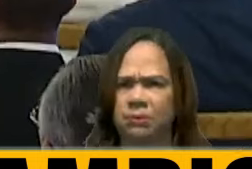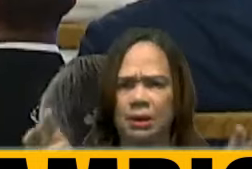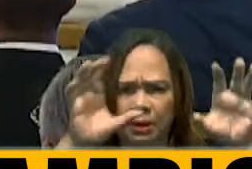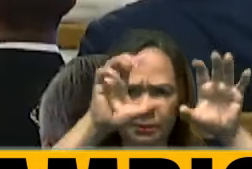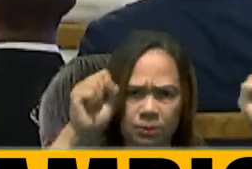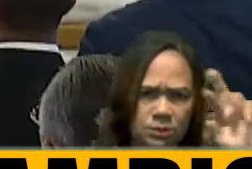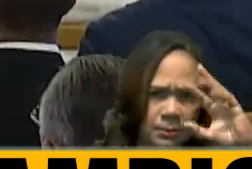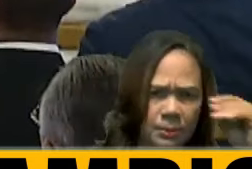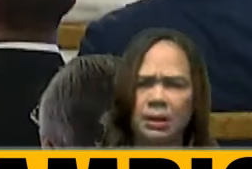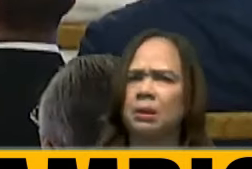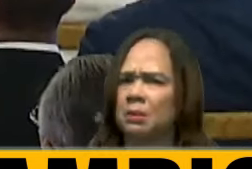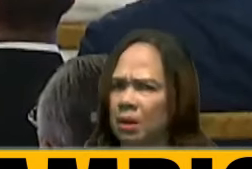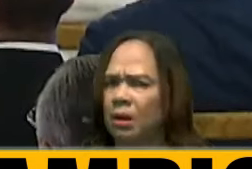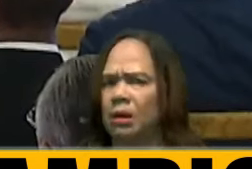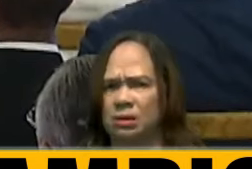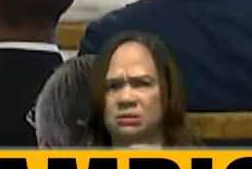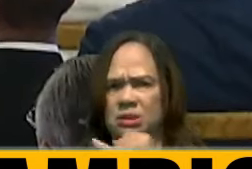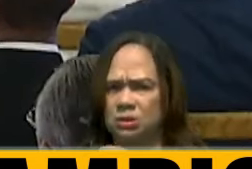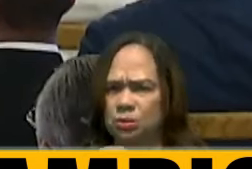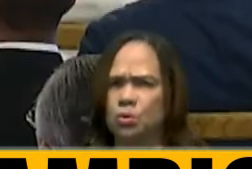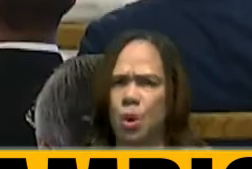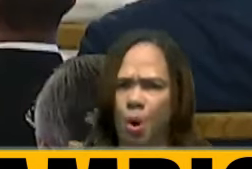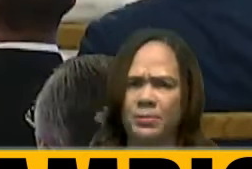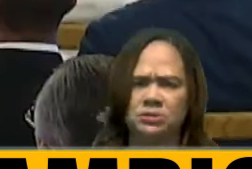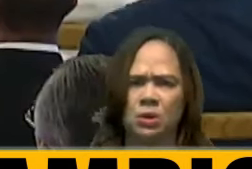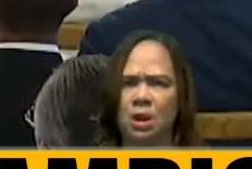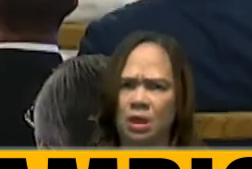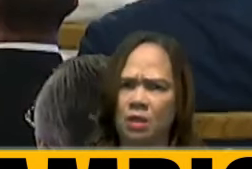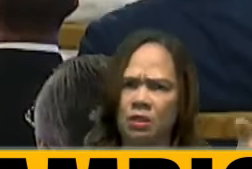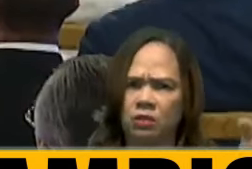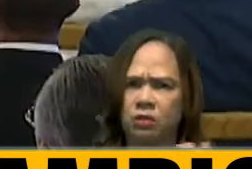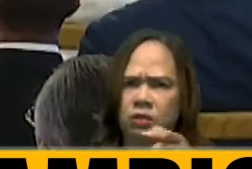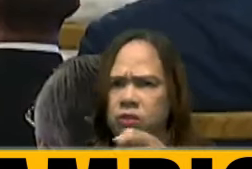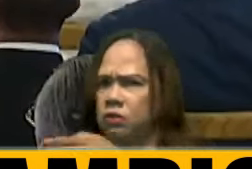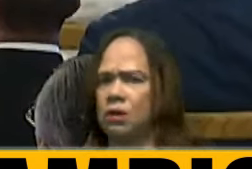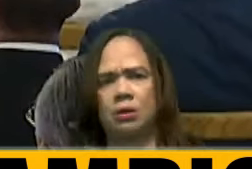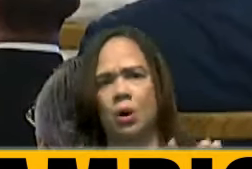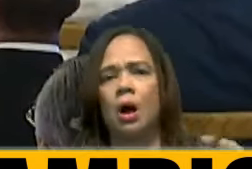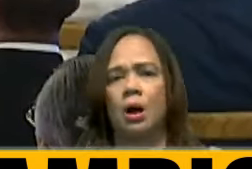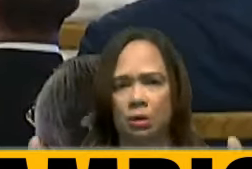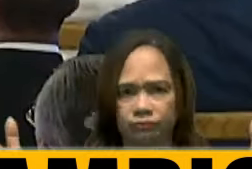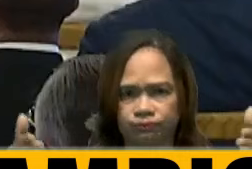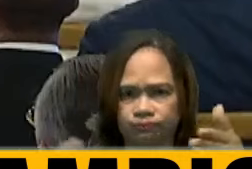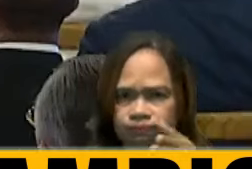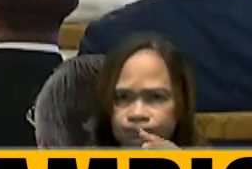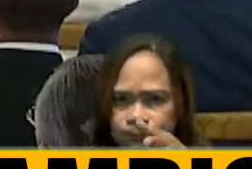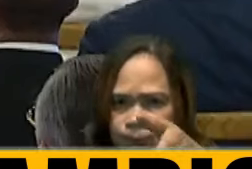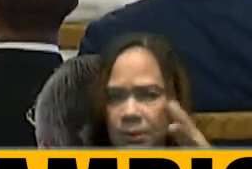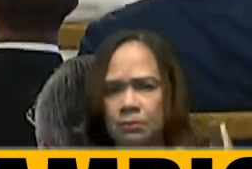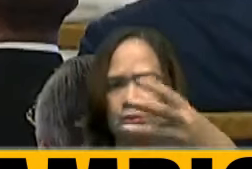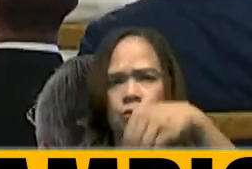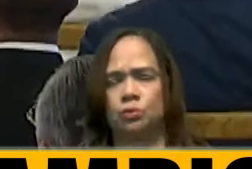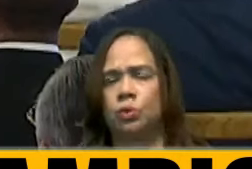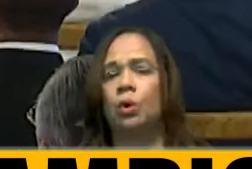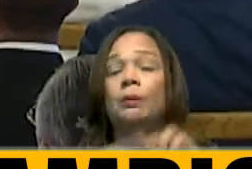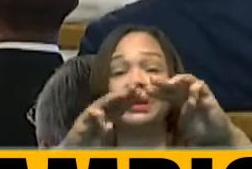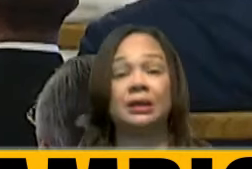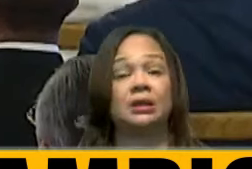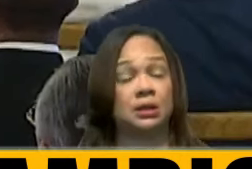presidencia de la República como por esta comisión y tienen todas las características para que las mismas estén unificadas bajo el